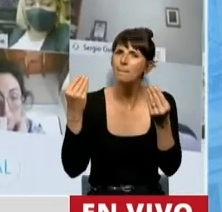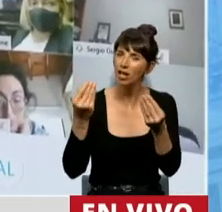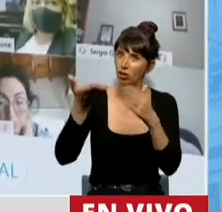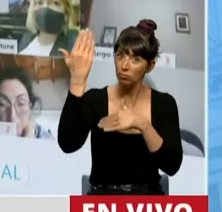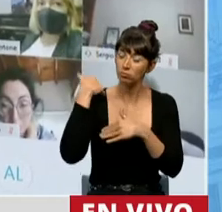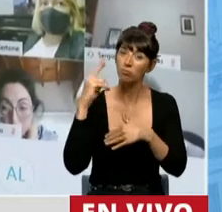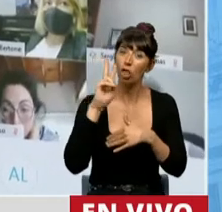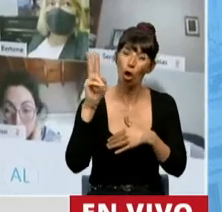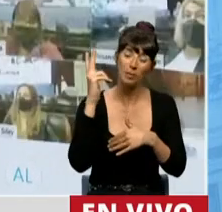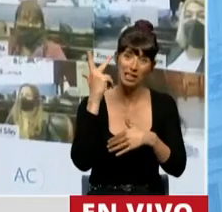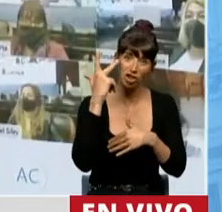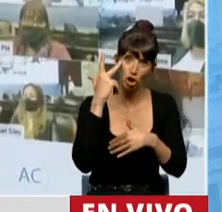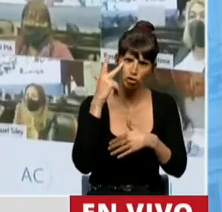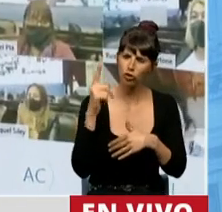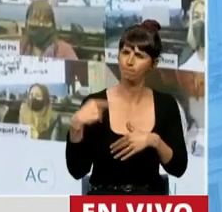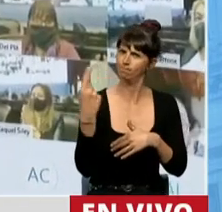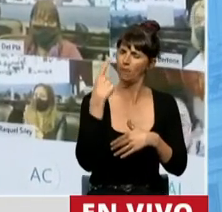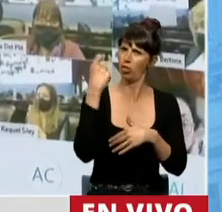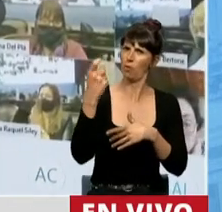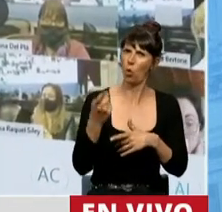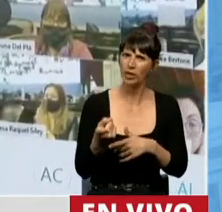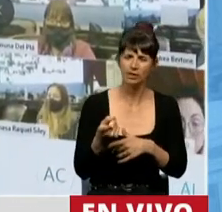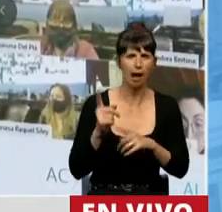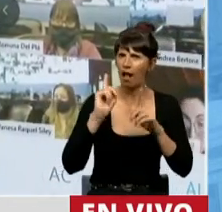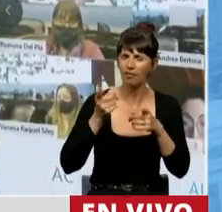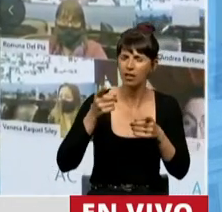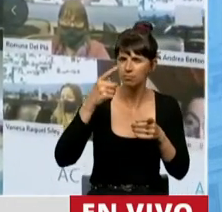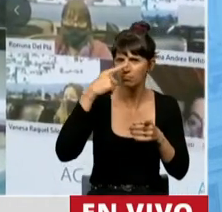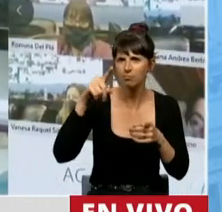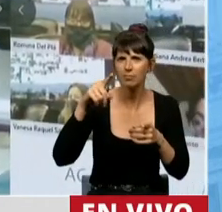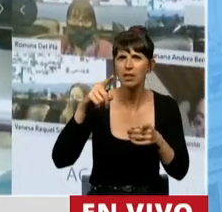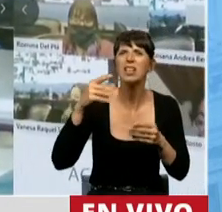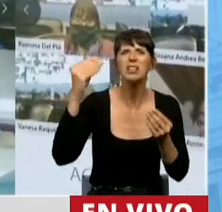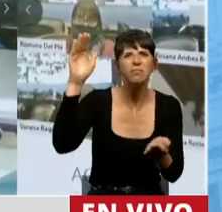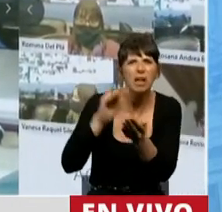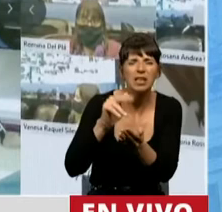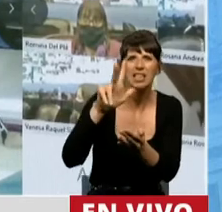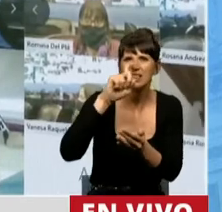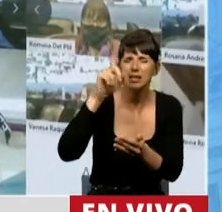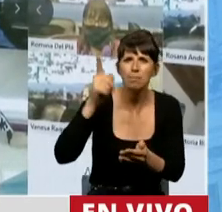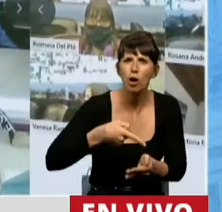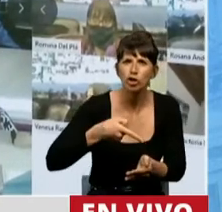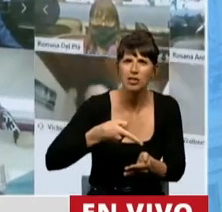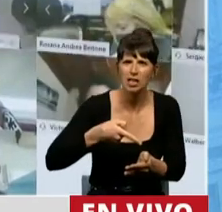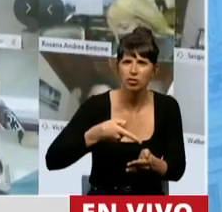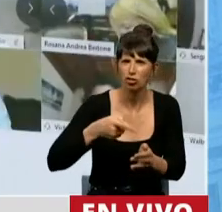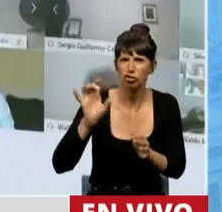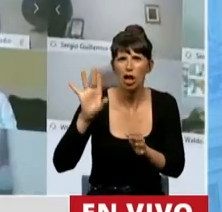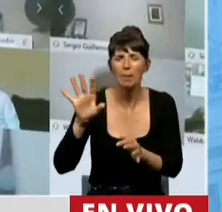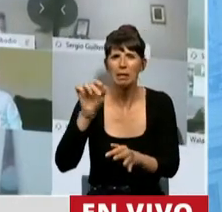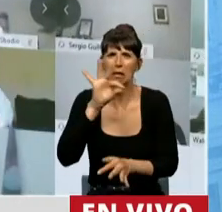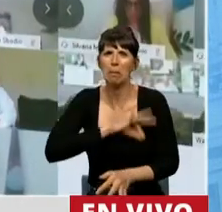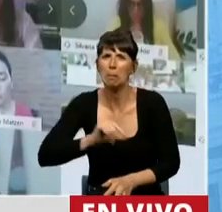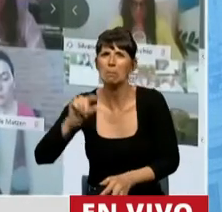2018 ya se observaba, digamos, que solamente alcanzaba el 37% de ese universo y con un porcentaje de aumento del